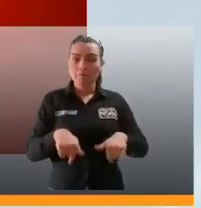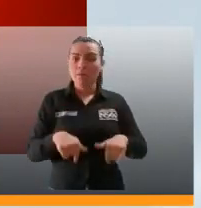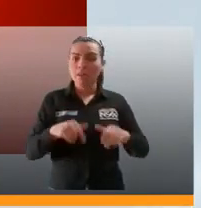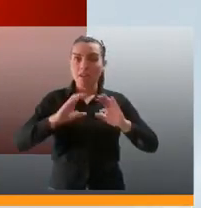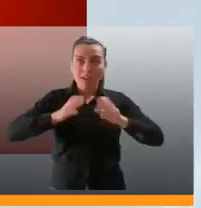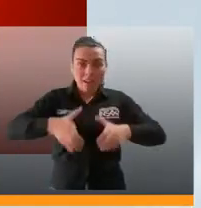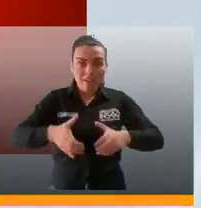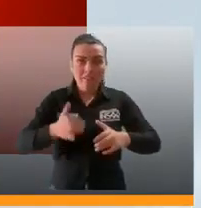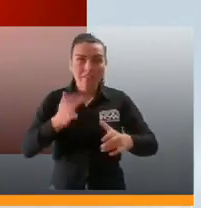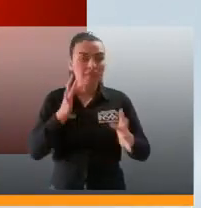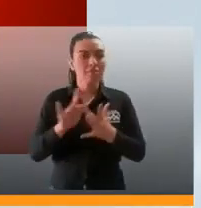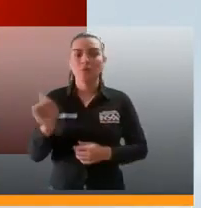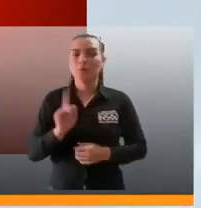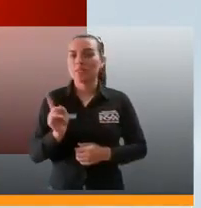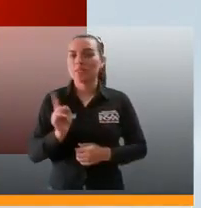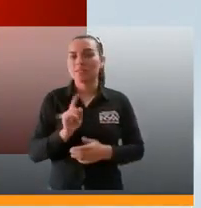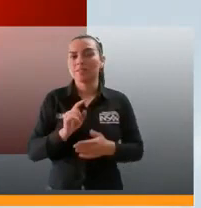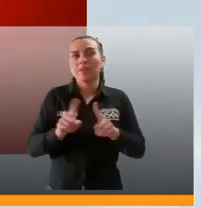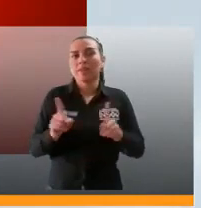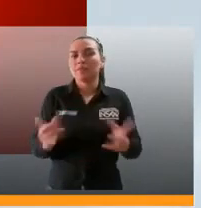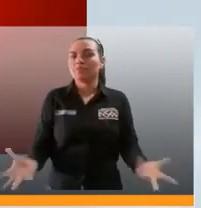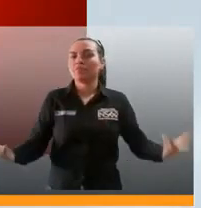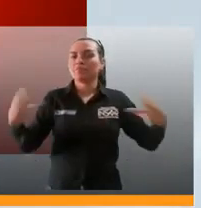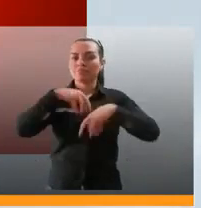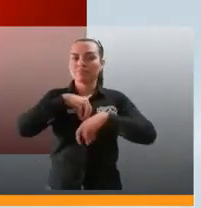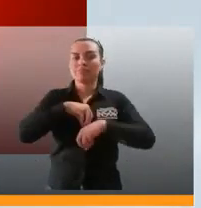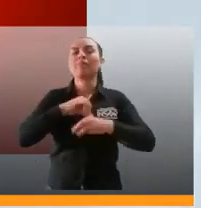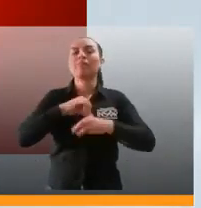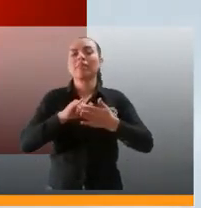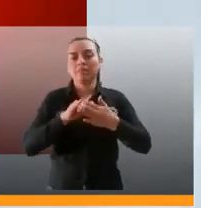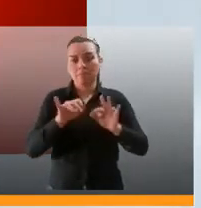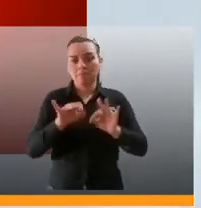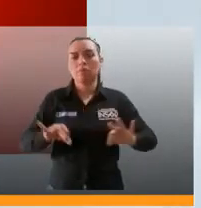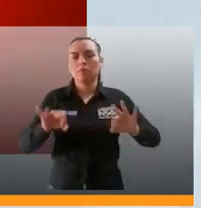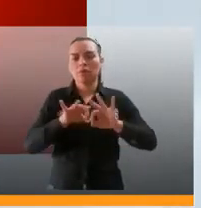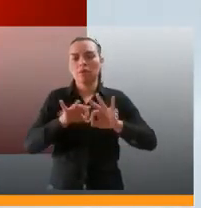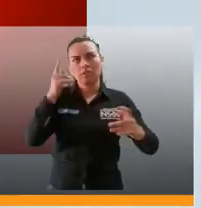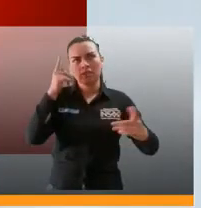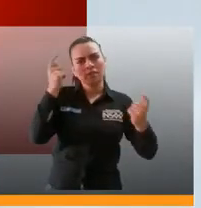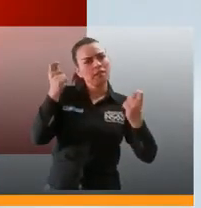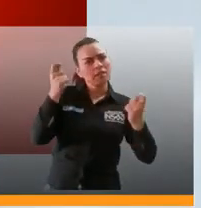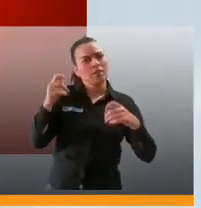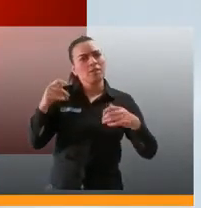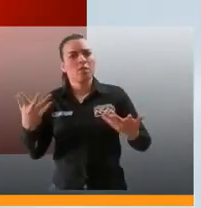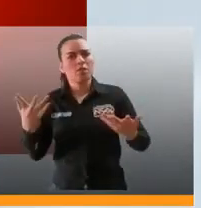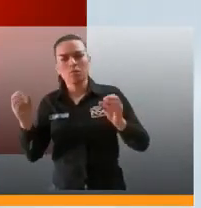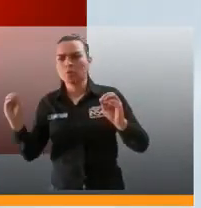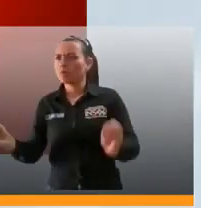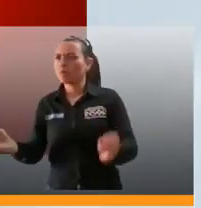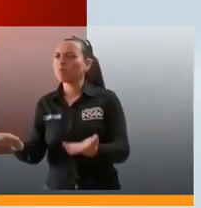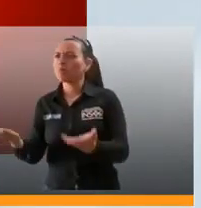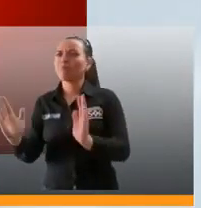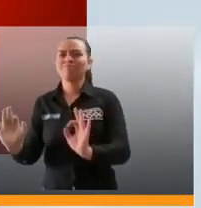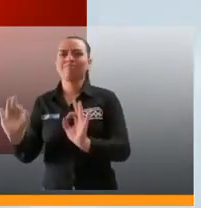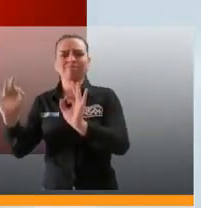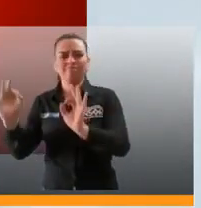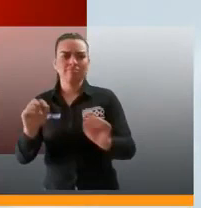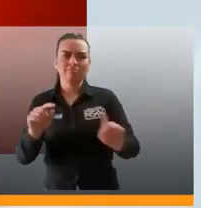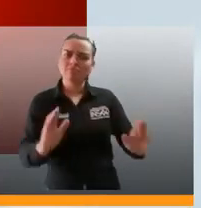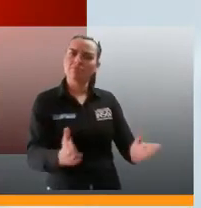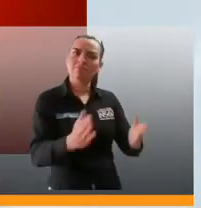para esto. Acá es muy importante conocer esas estrategias de bienestar que se han estado